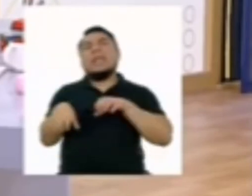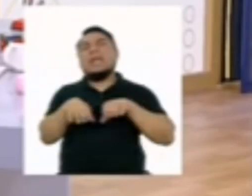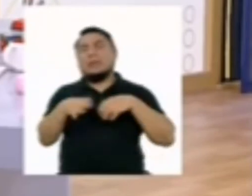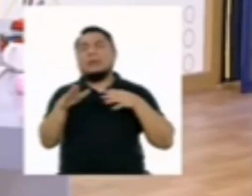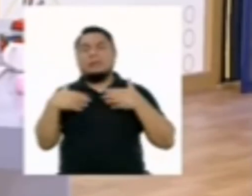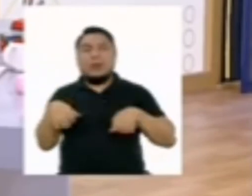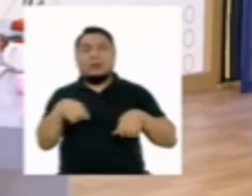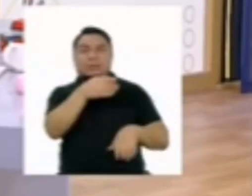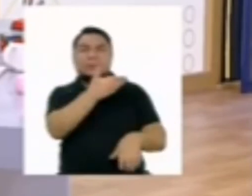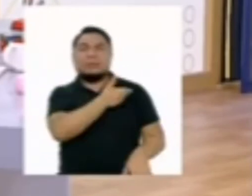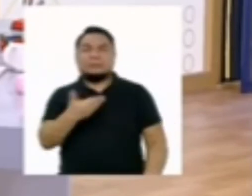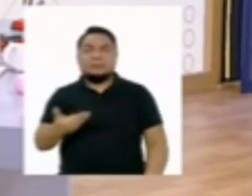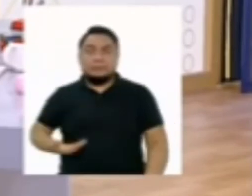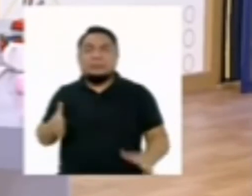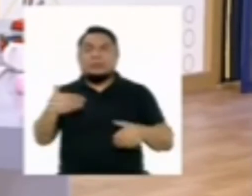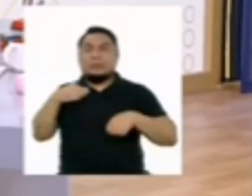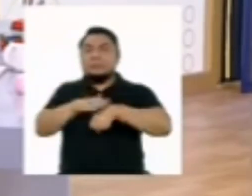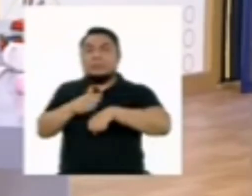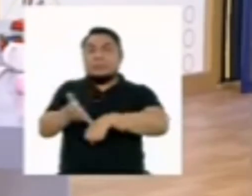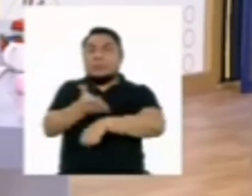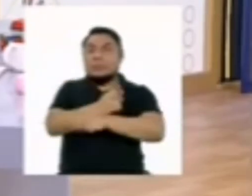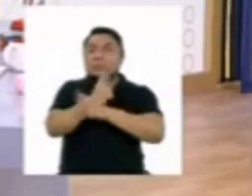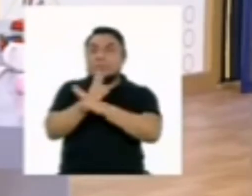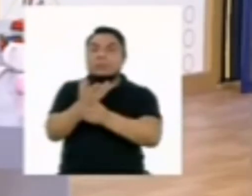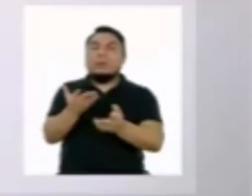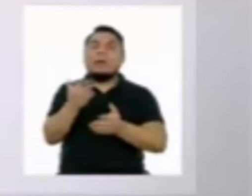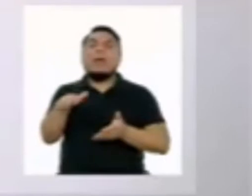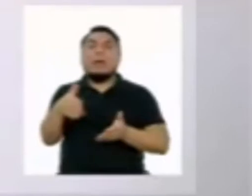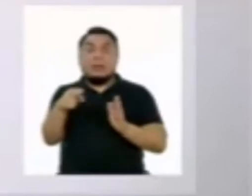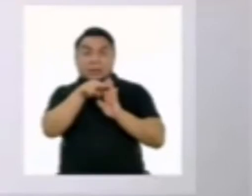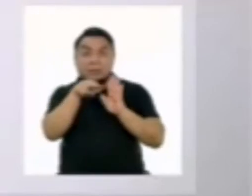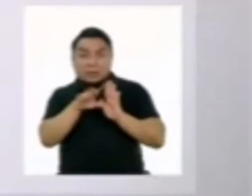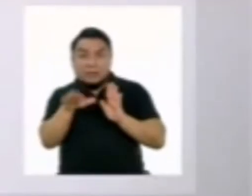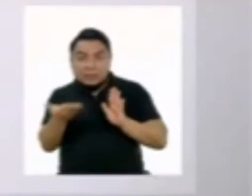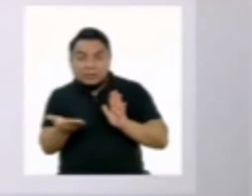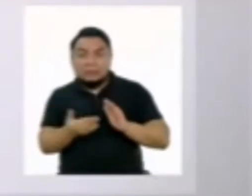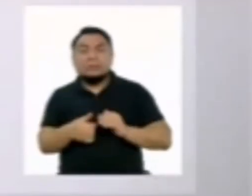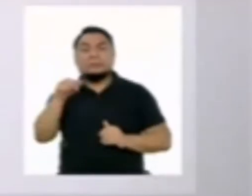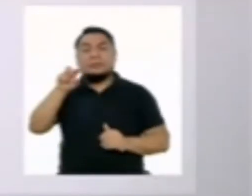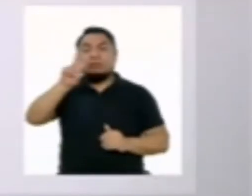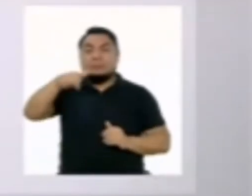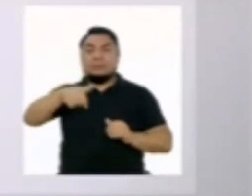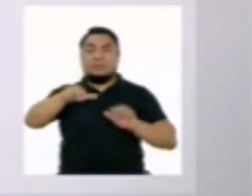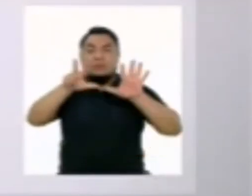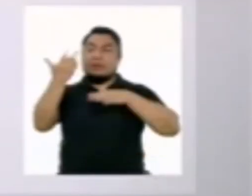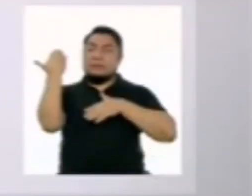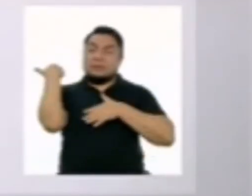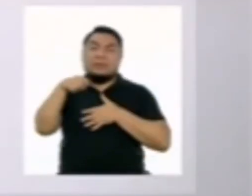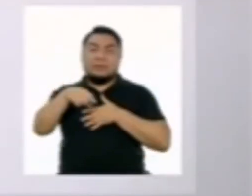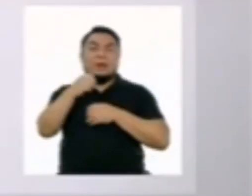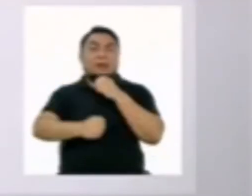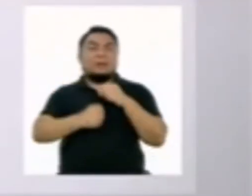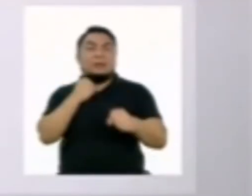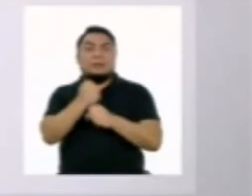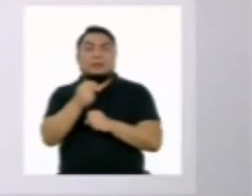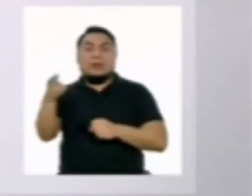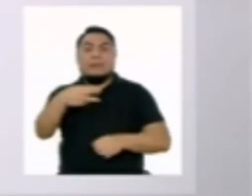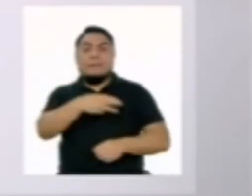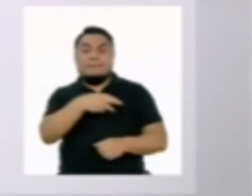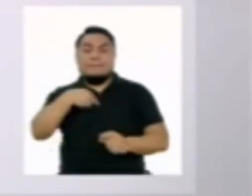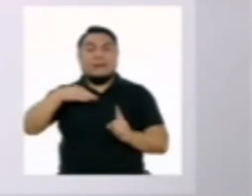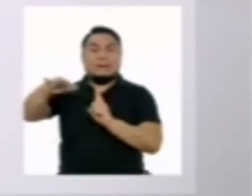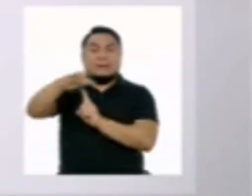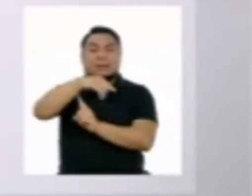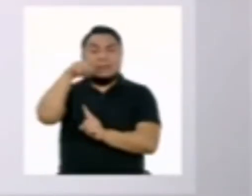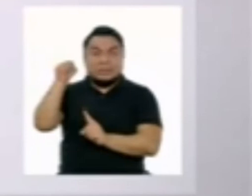acciones puede realizar el Estado para prevenirlas. ¿Qué normas hay? Desde el 2008, año en el que se crea el Ministerio